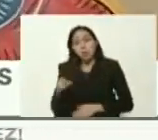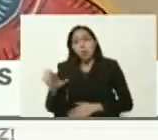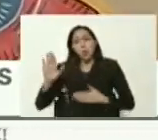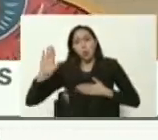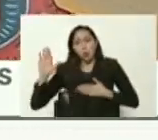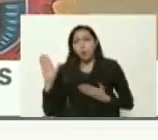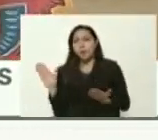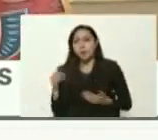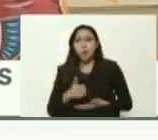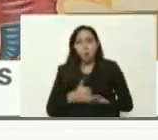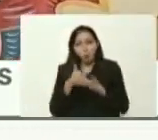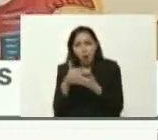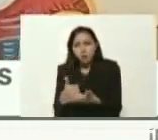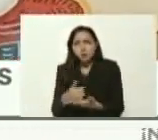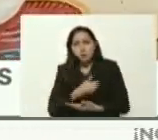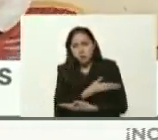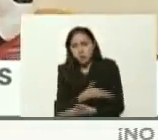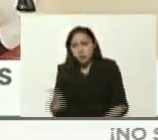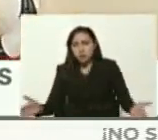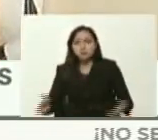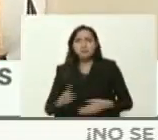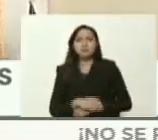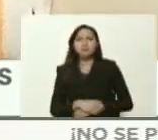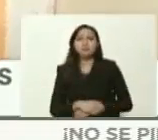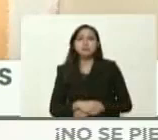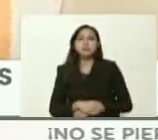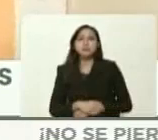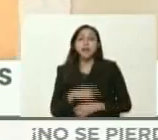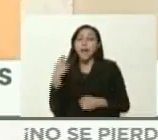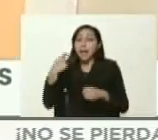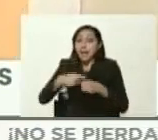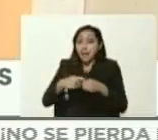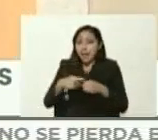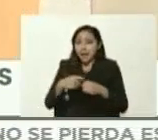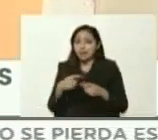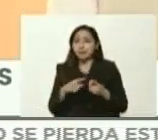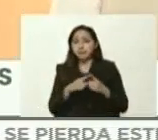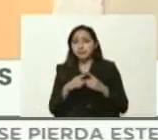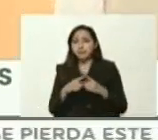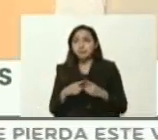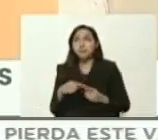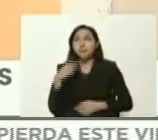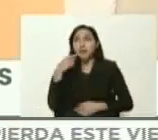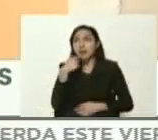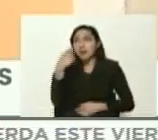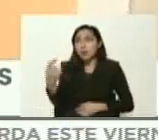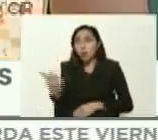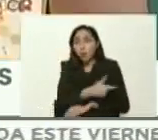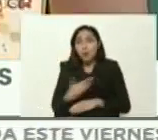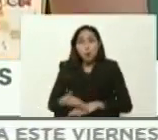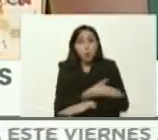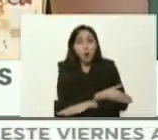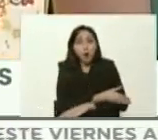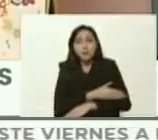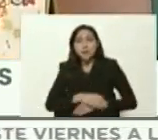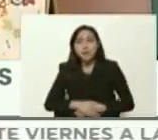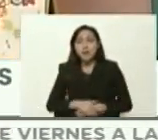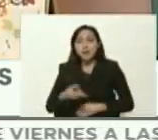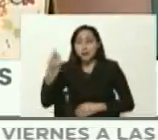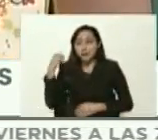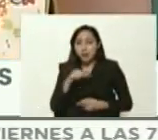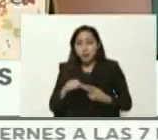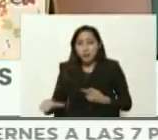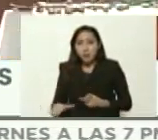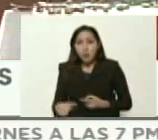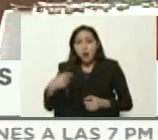comprometieron para ayudarnos. Con el tema del gas, como lo dijo el gobernador, la semana pasada se hizo entrega a